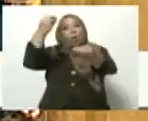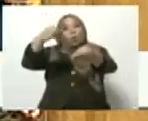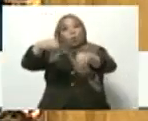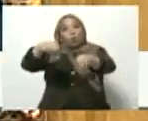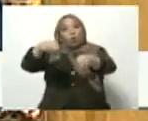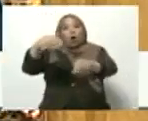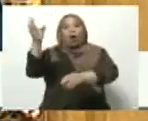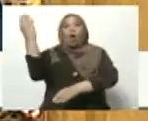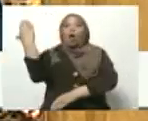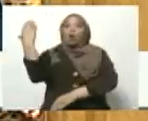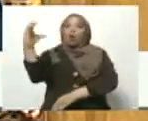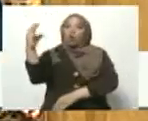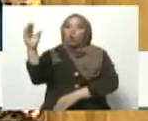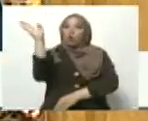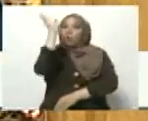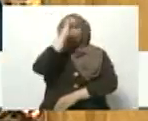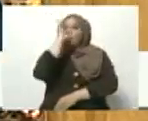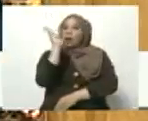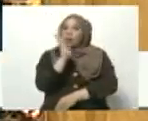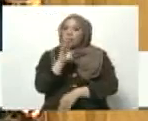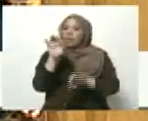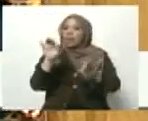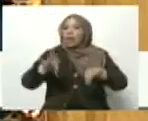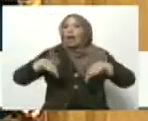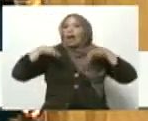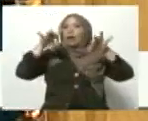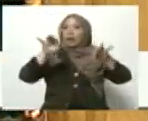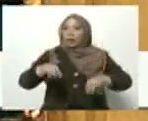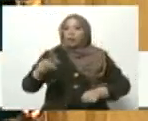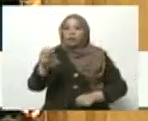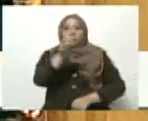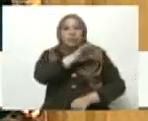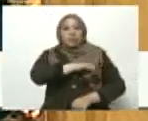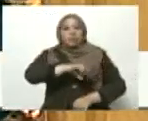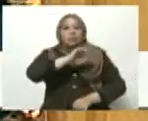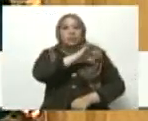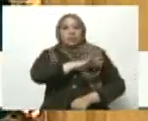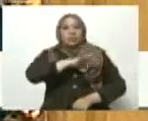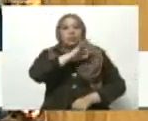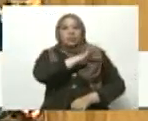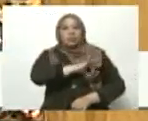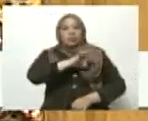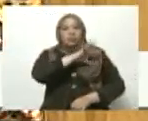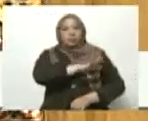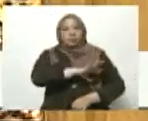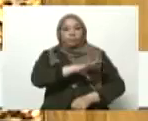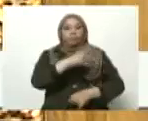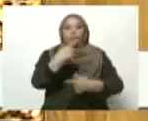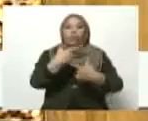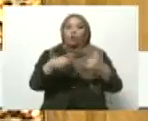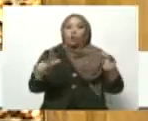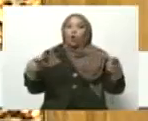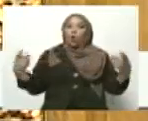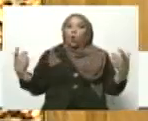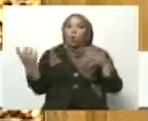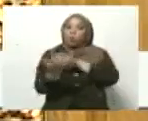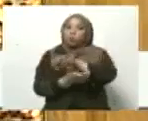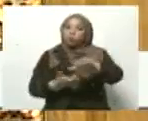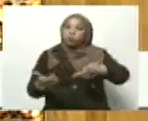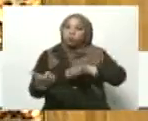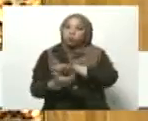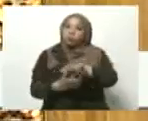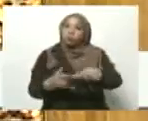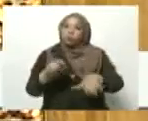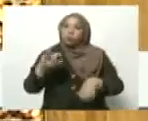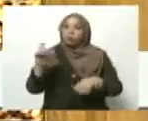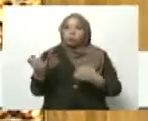Brasil, con Canadá, con Chile, acordaron que iban a actuar en conjunto. ¿Y cuál era la acción? Era un golpe de Estado. La gente cree que el